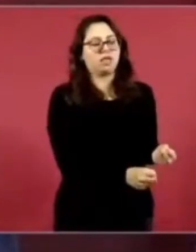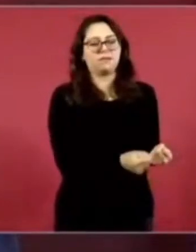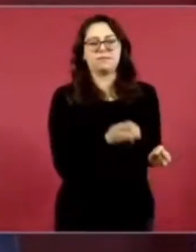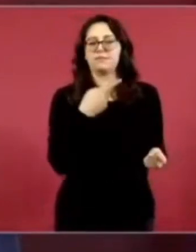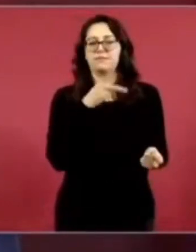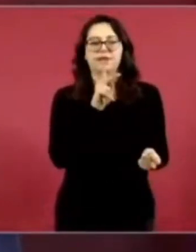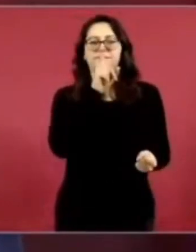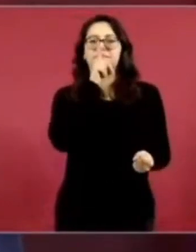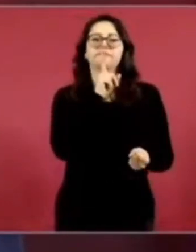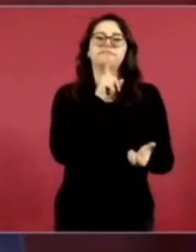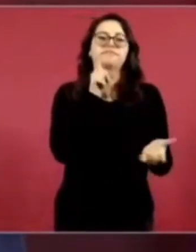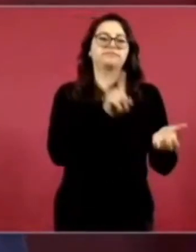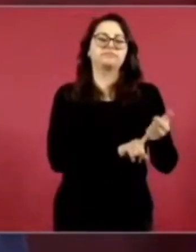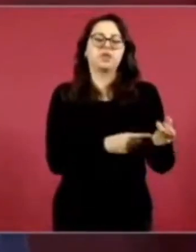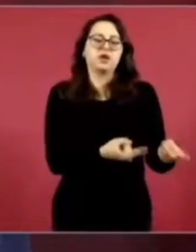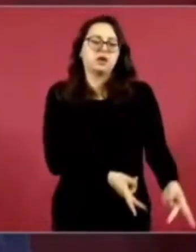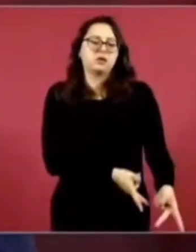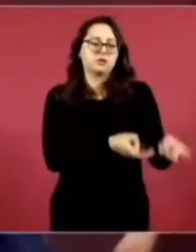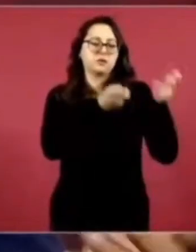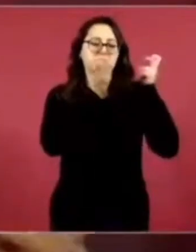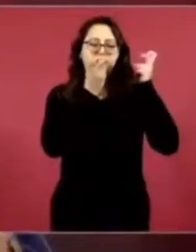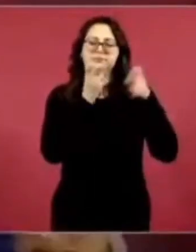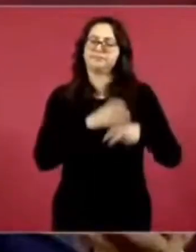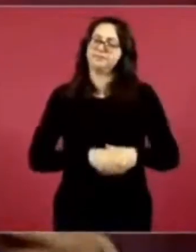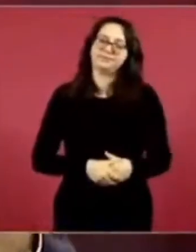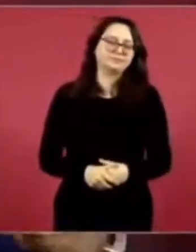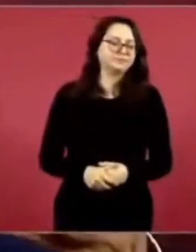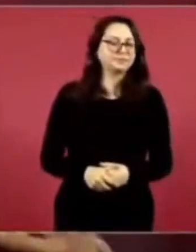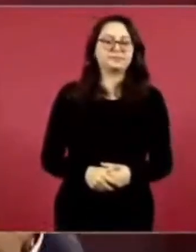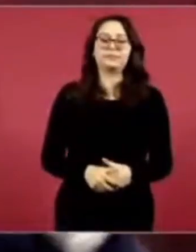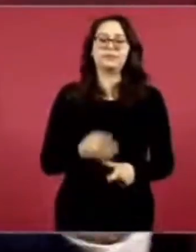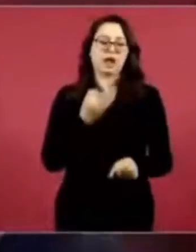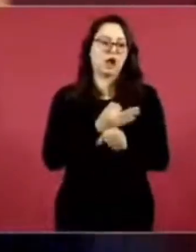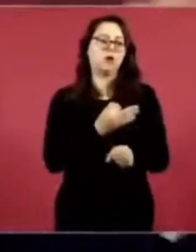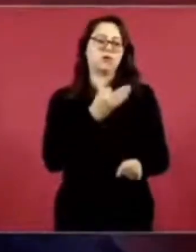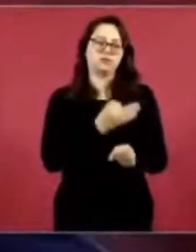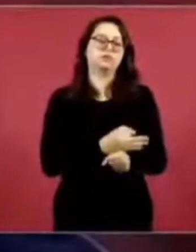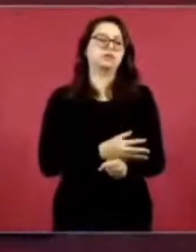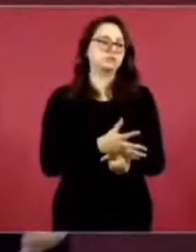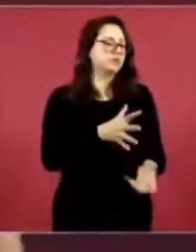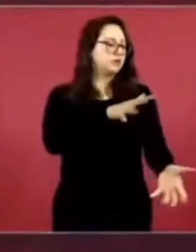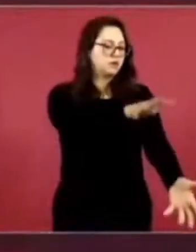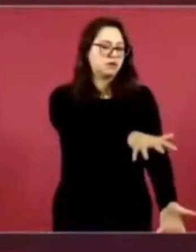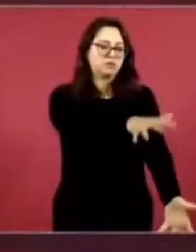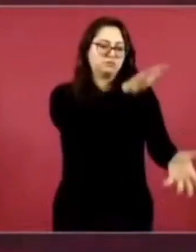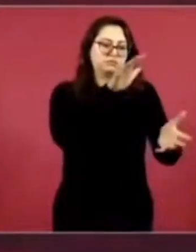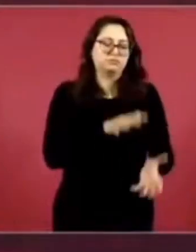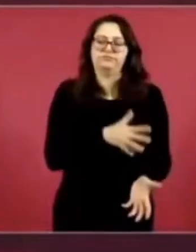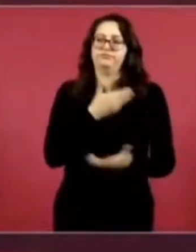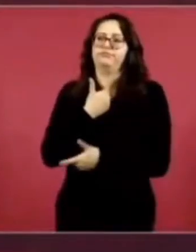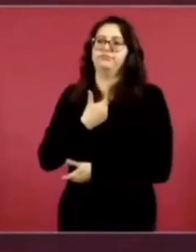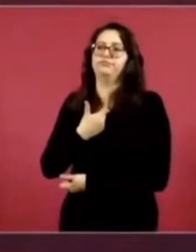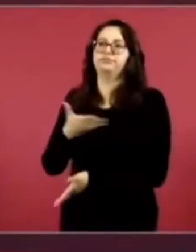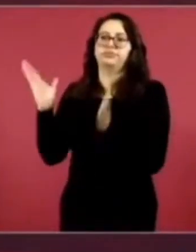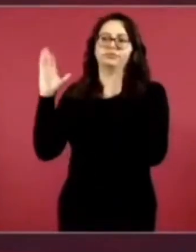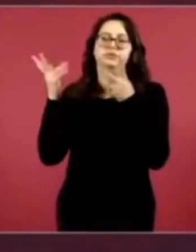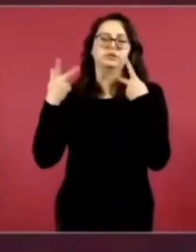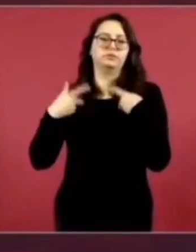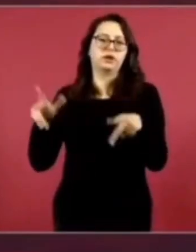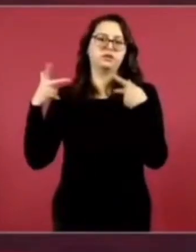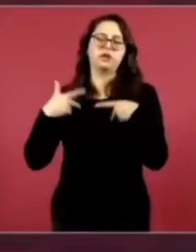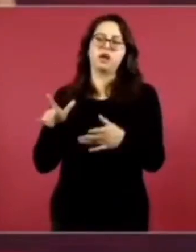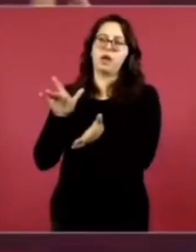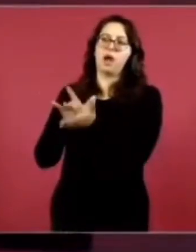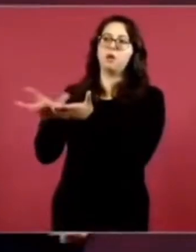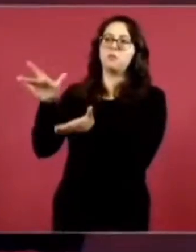no se paga menos de renta de bodegas